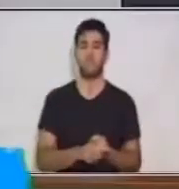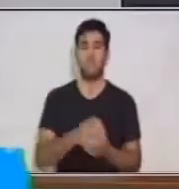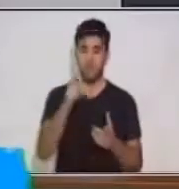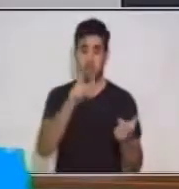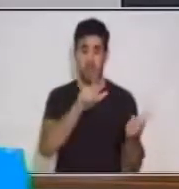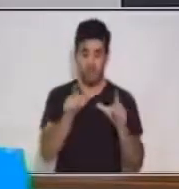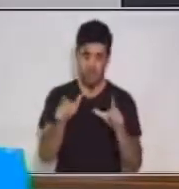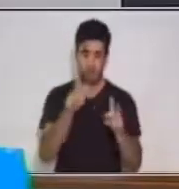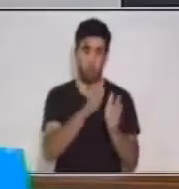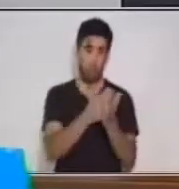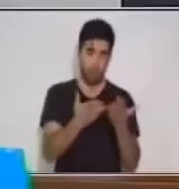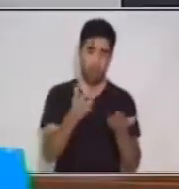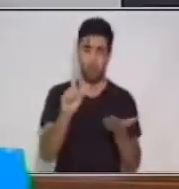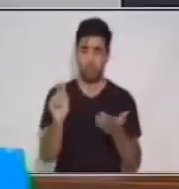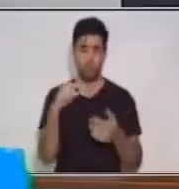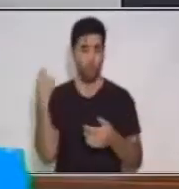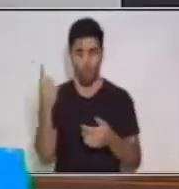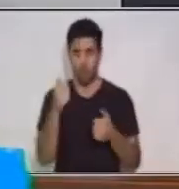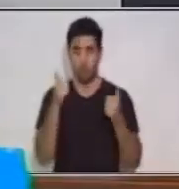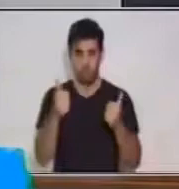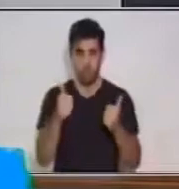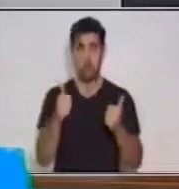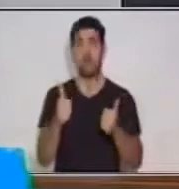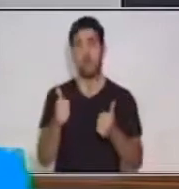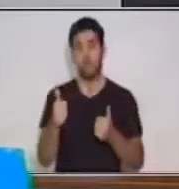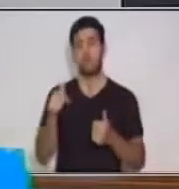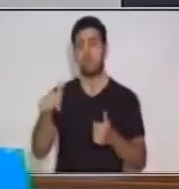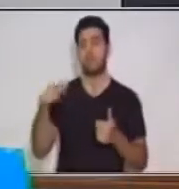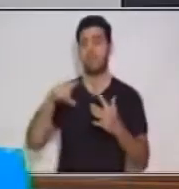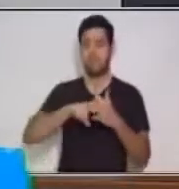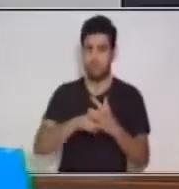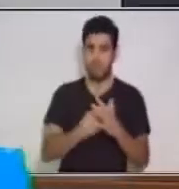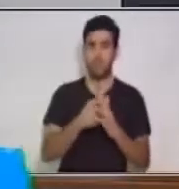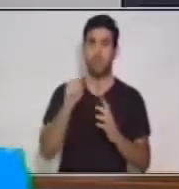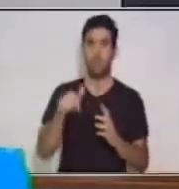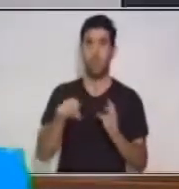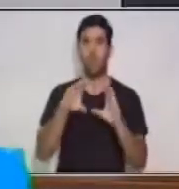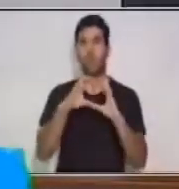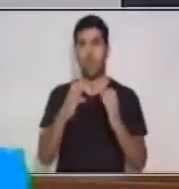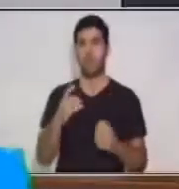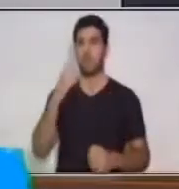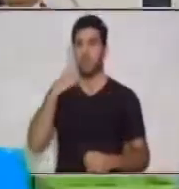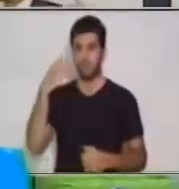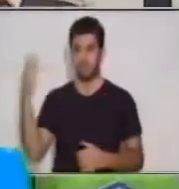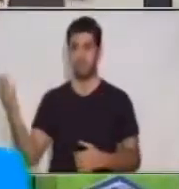sus materiales en la mano, vamos a iniciar entonces con el curso del día de hoy.